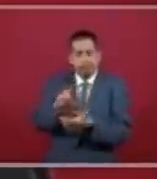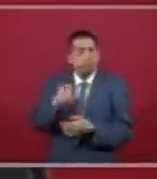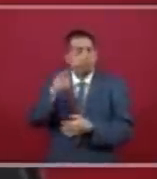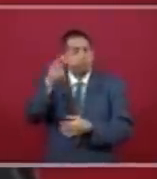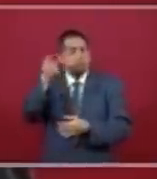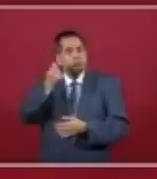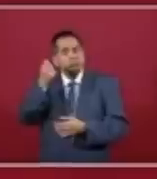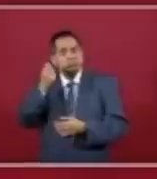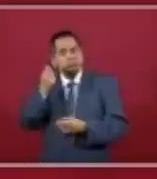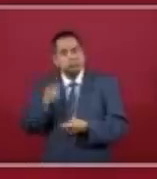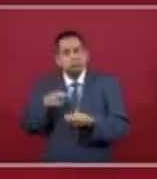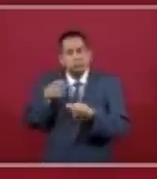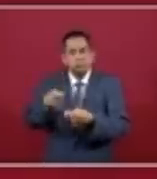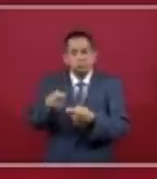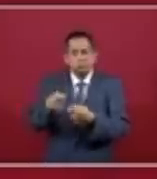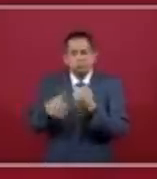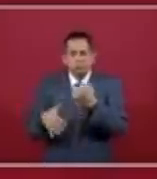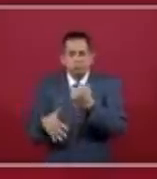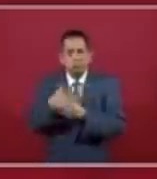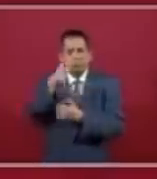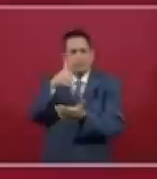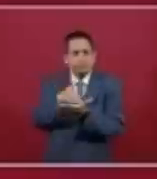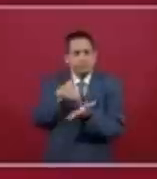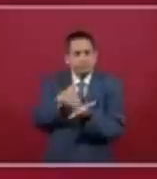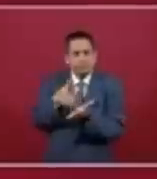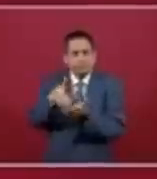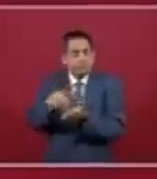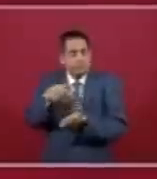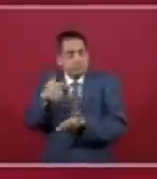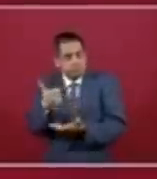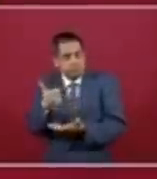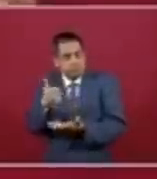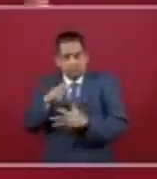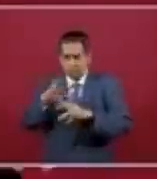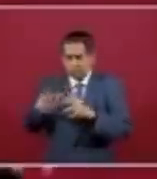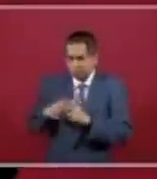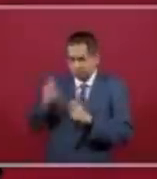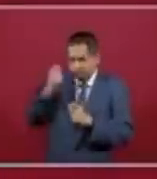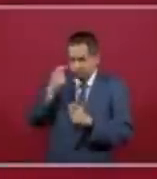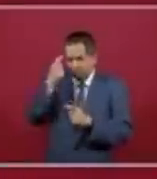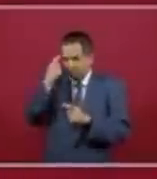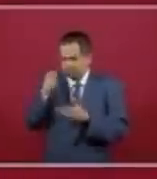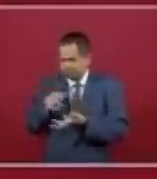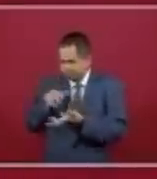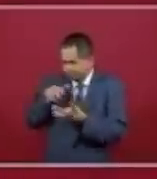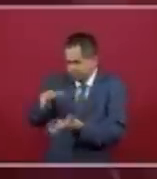recibiendo 14 mil millones de pesos. Entonces, ¿para qué